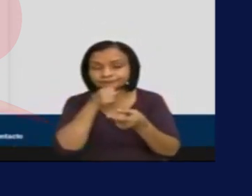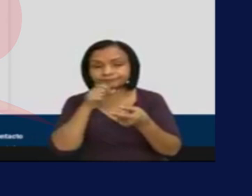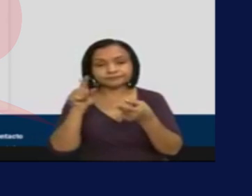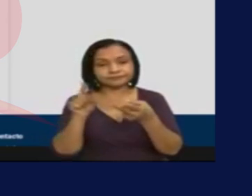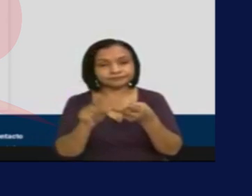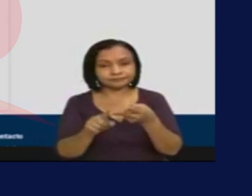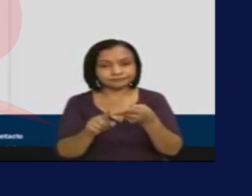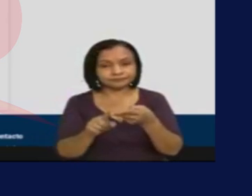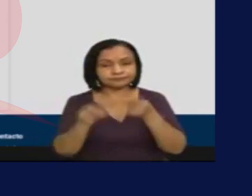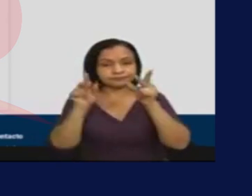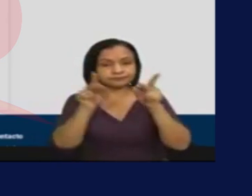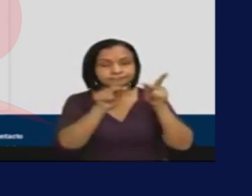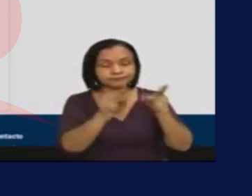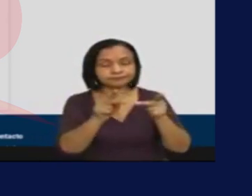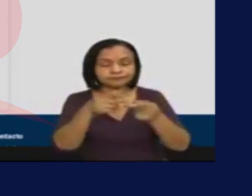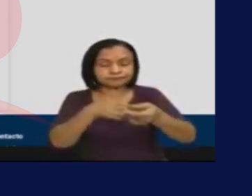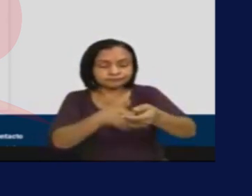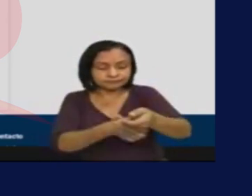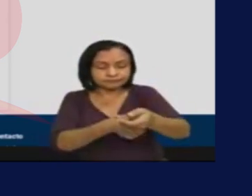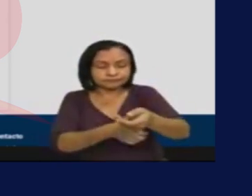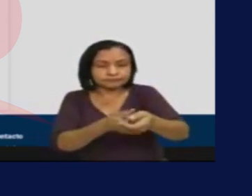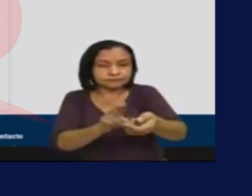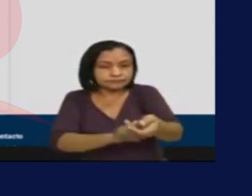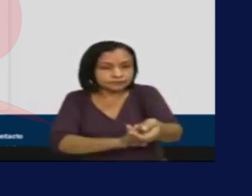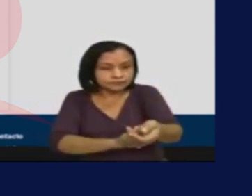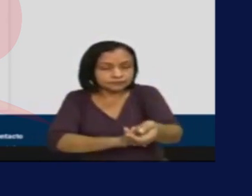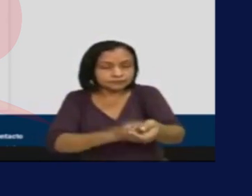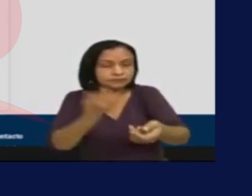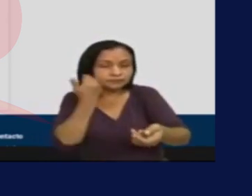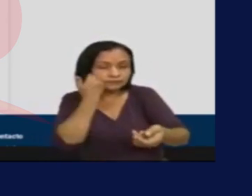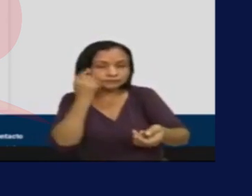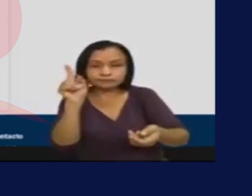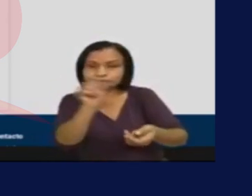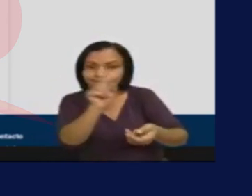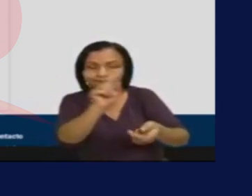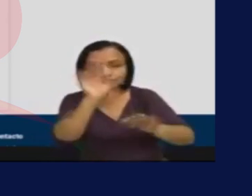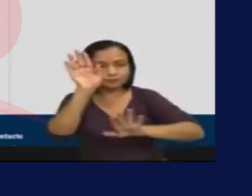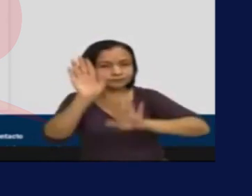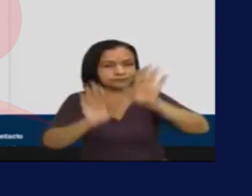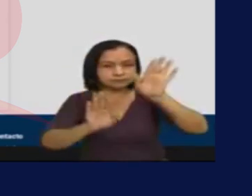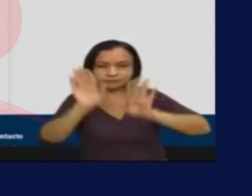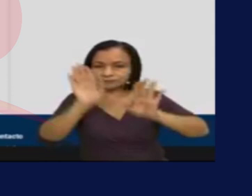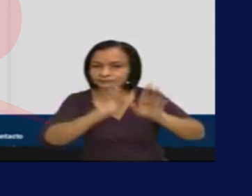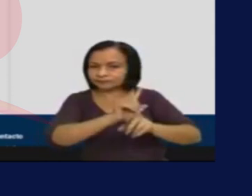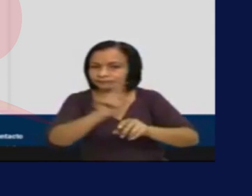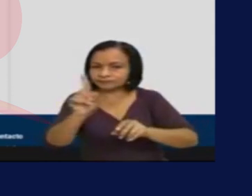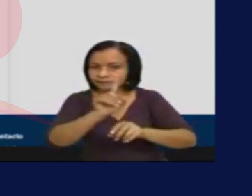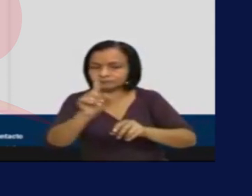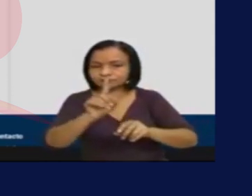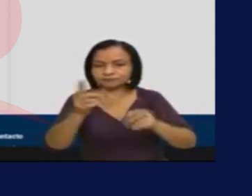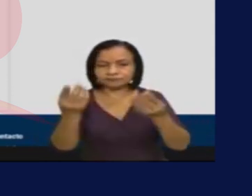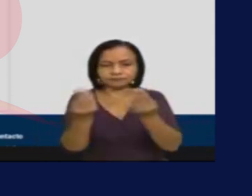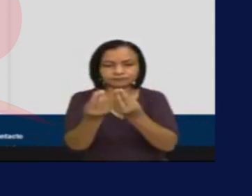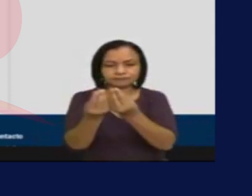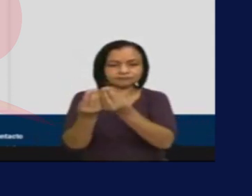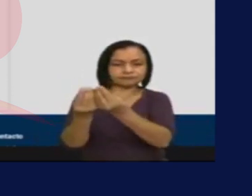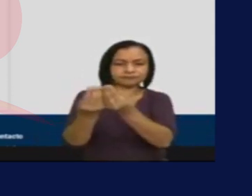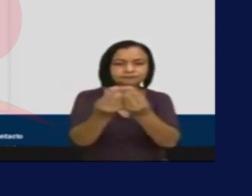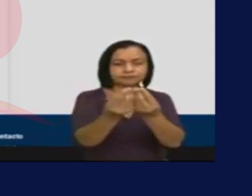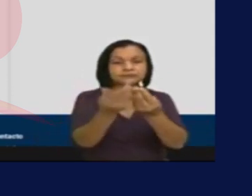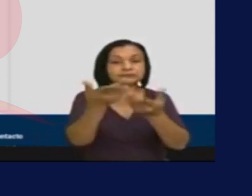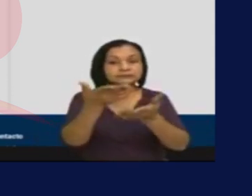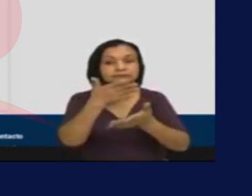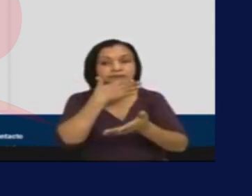situaciones de enfermedades crónicas, no participen en estas actividades presenciales, porque es un